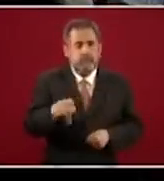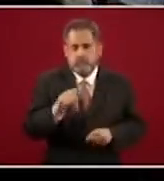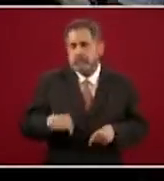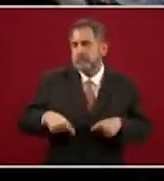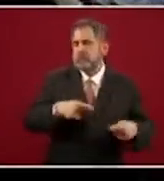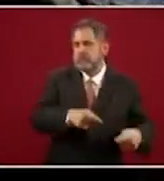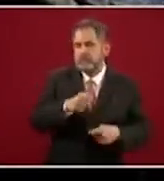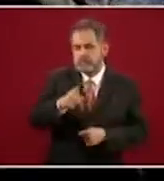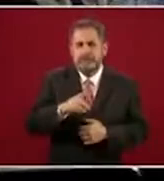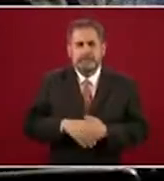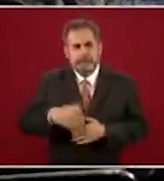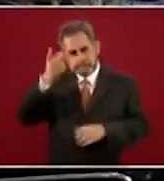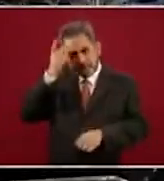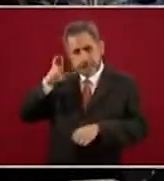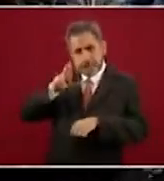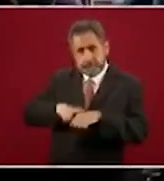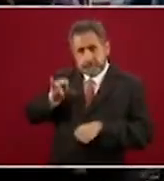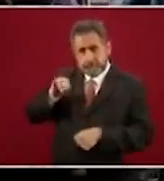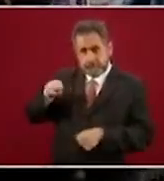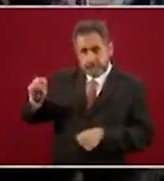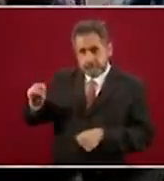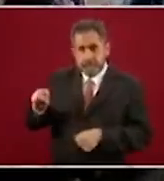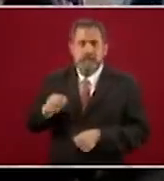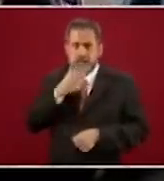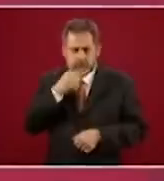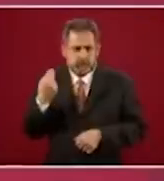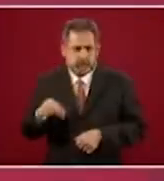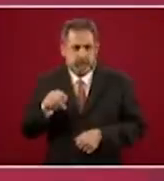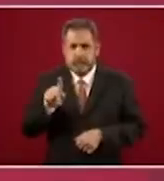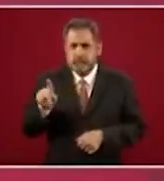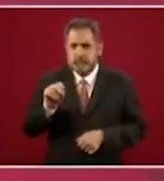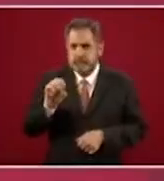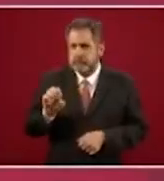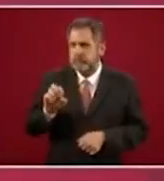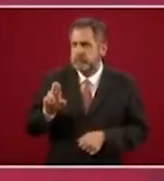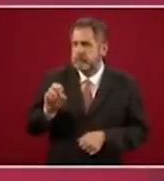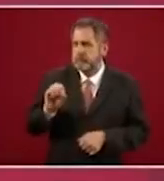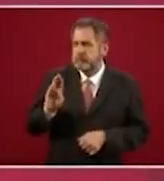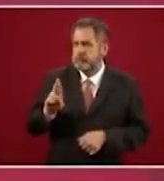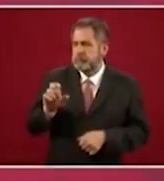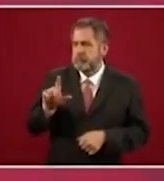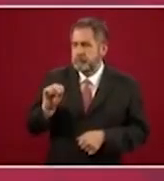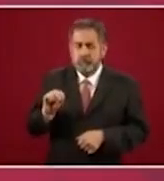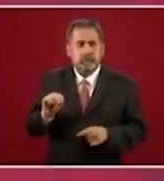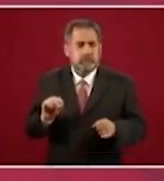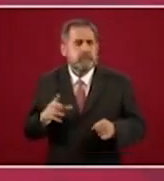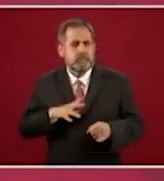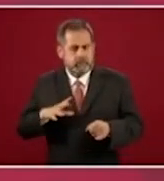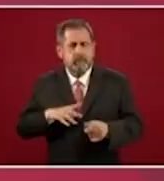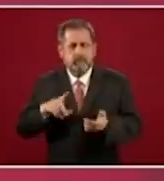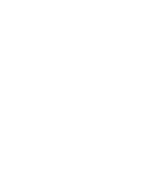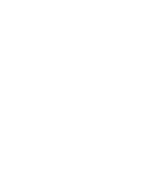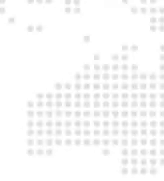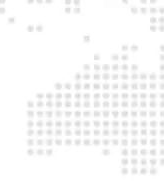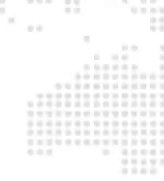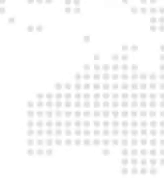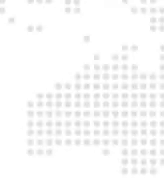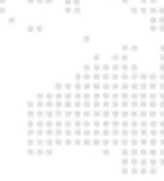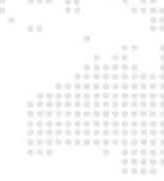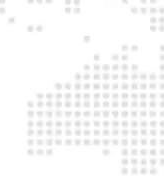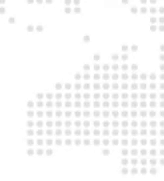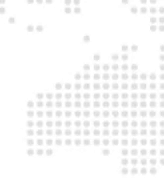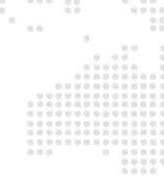el director del seguro sobre robledo tiene este encargo